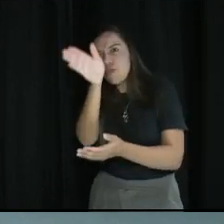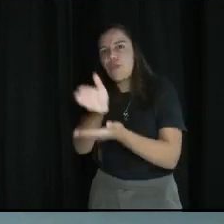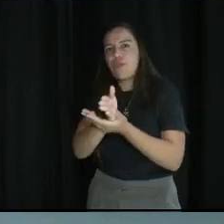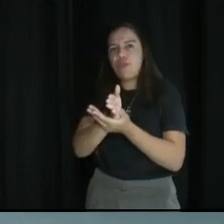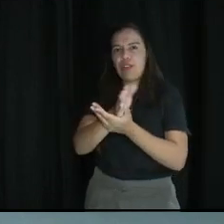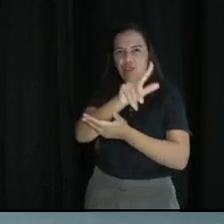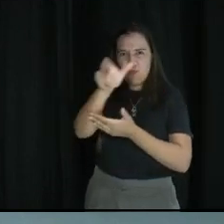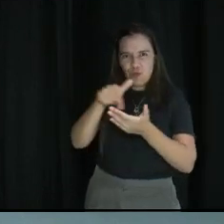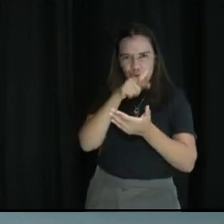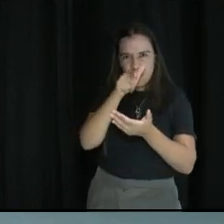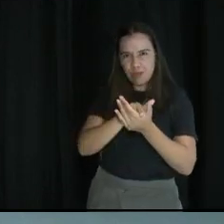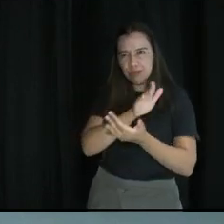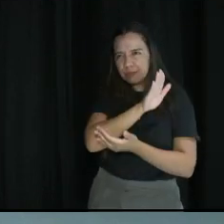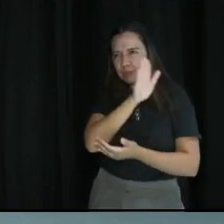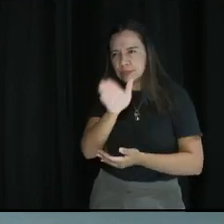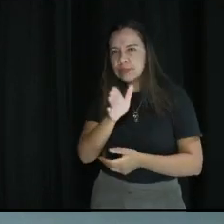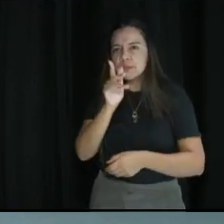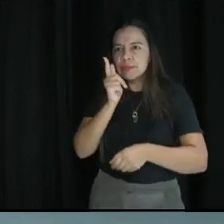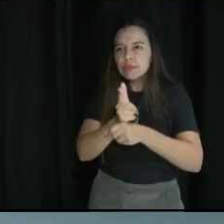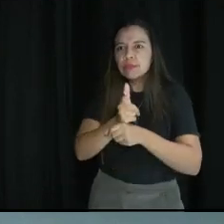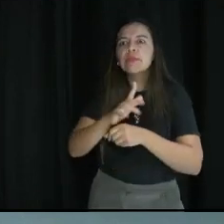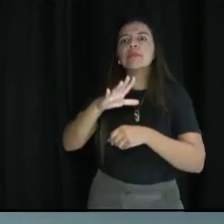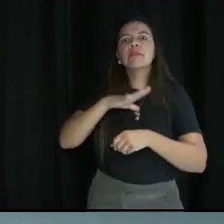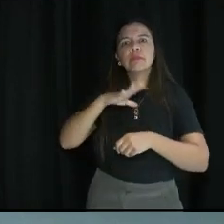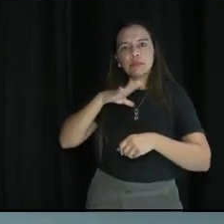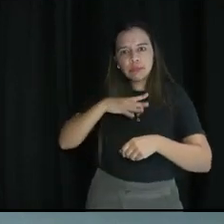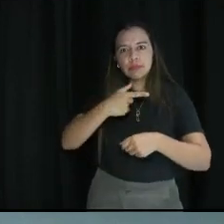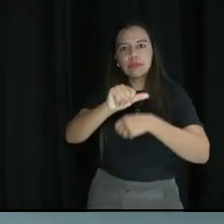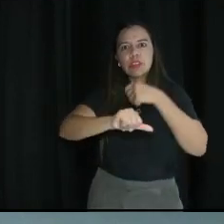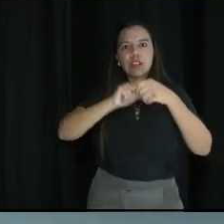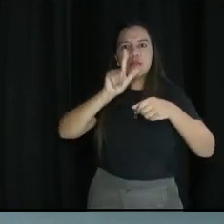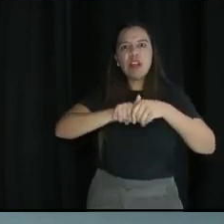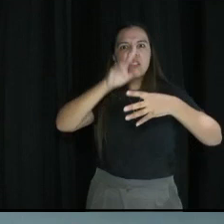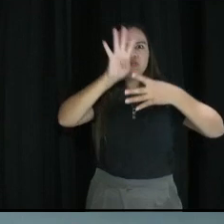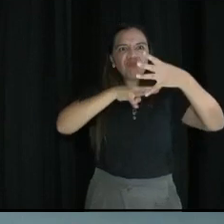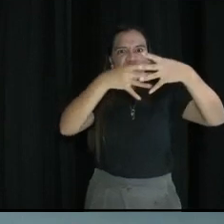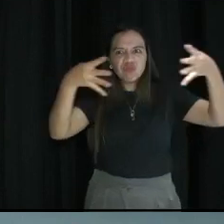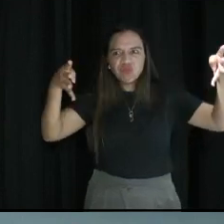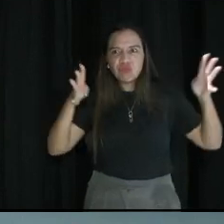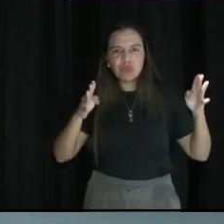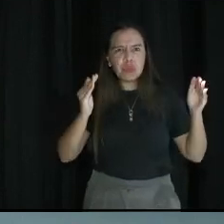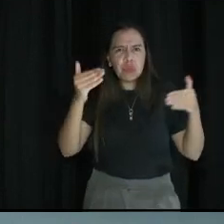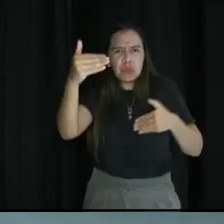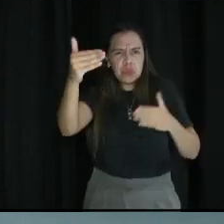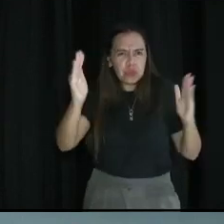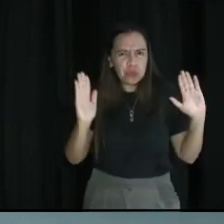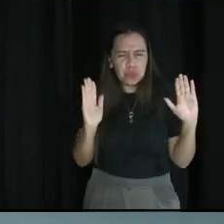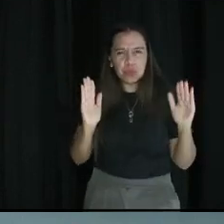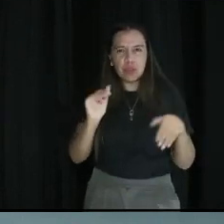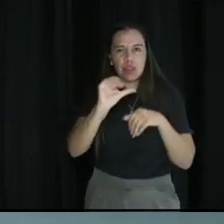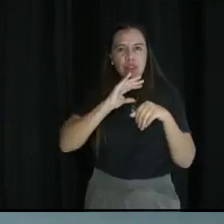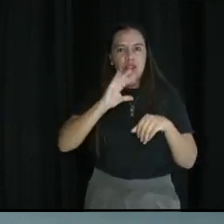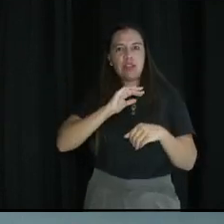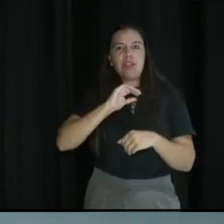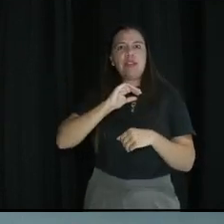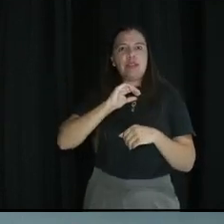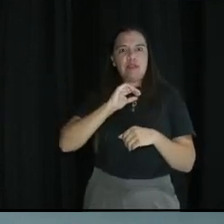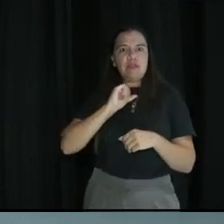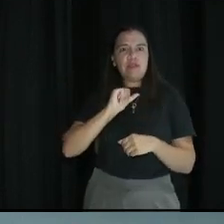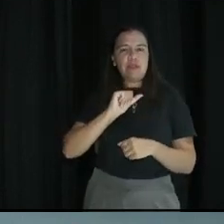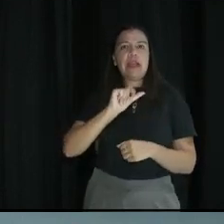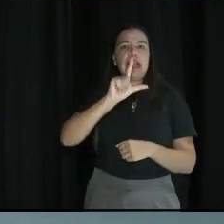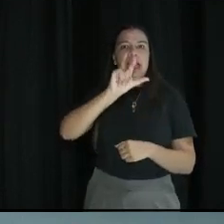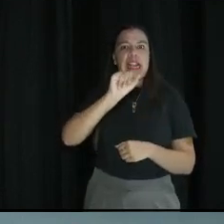constituir que está un ejemplar en una jaula que no cuenta con los espacios requeridos y un ejemplar evidentemente